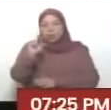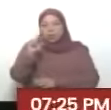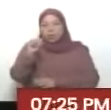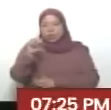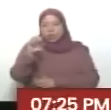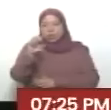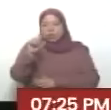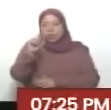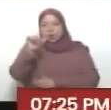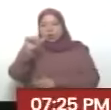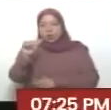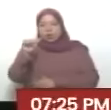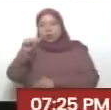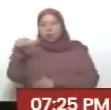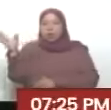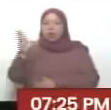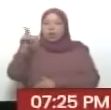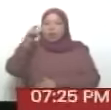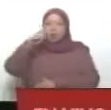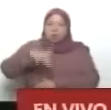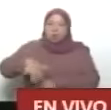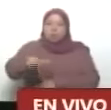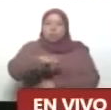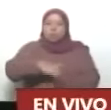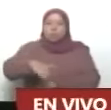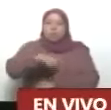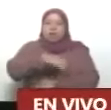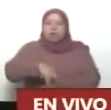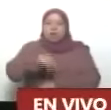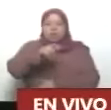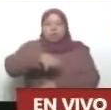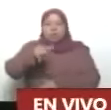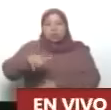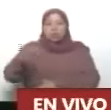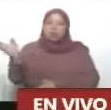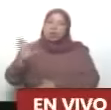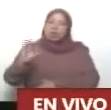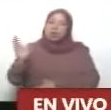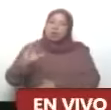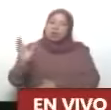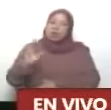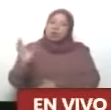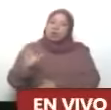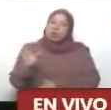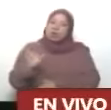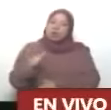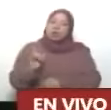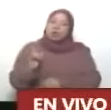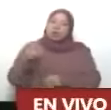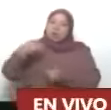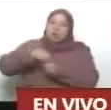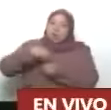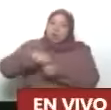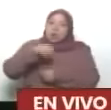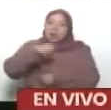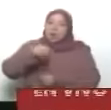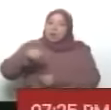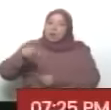La gente de a pie, el pueblo de Caracas de a pie, ahí había solo gente de Caracas. Ahí no había autobuses, nada de eso del interior,